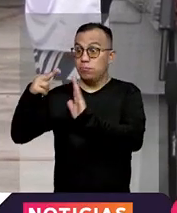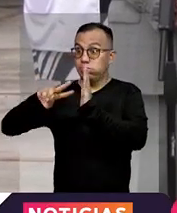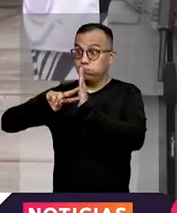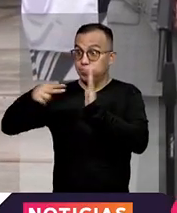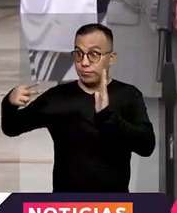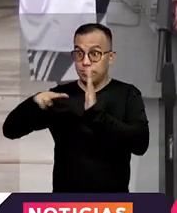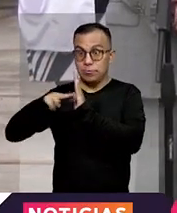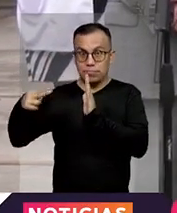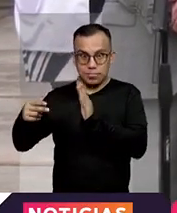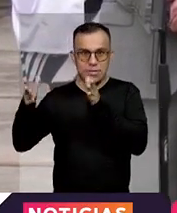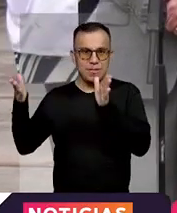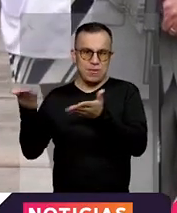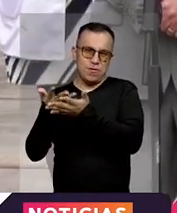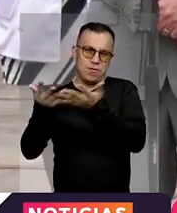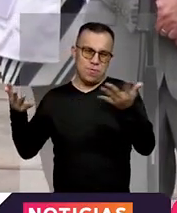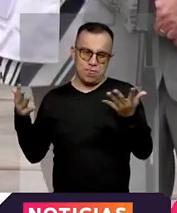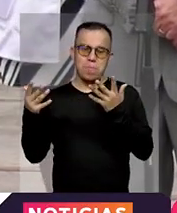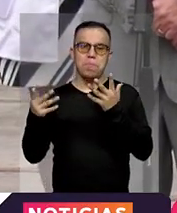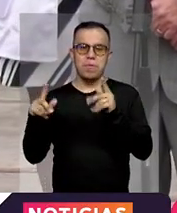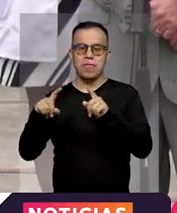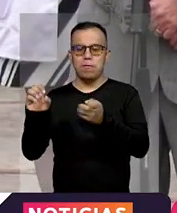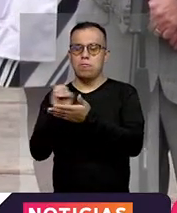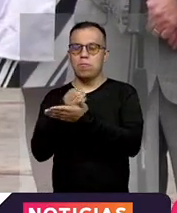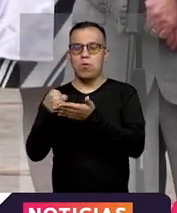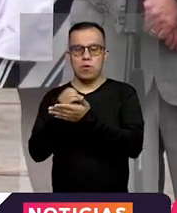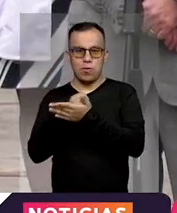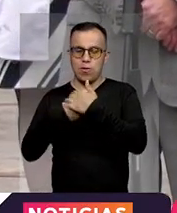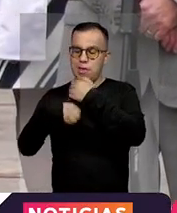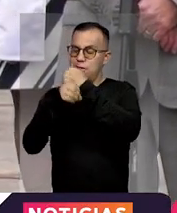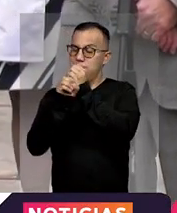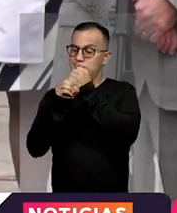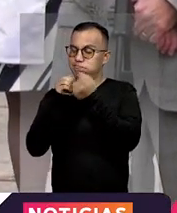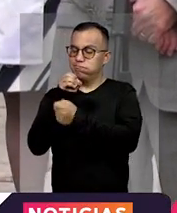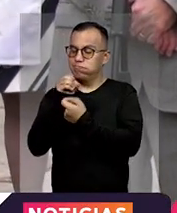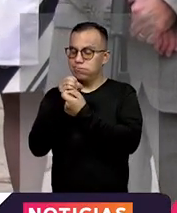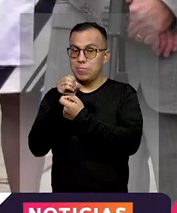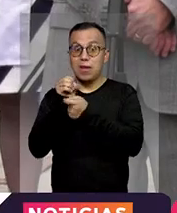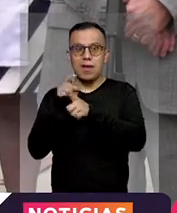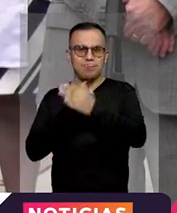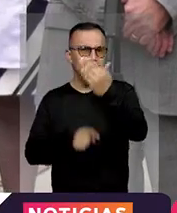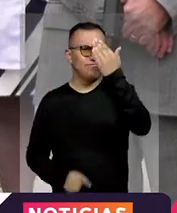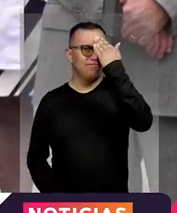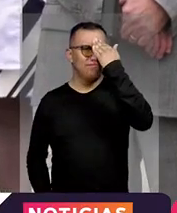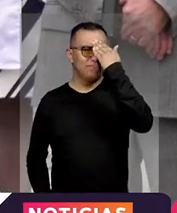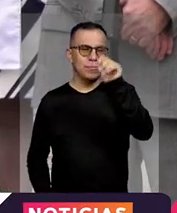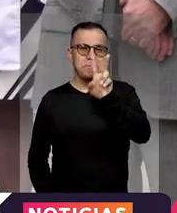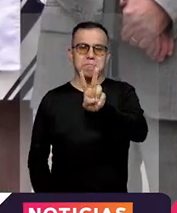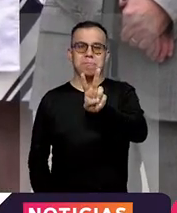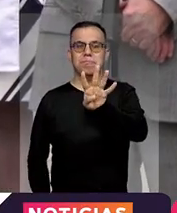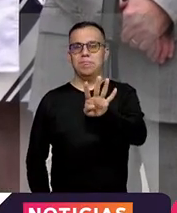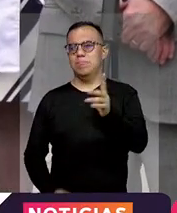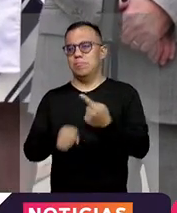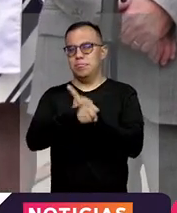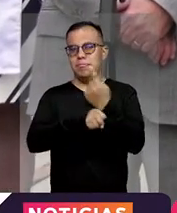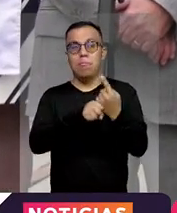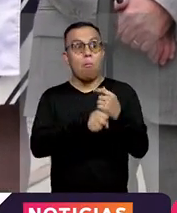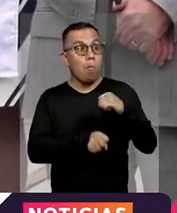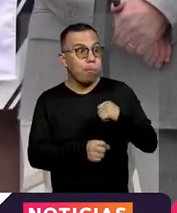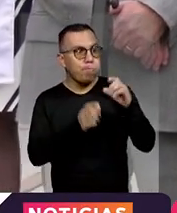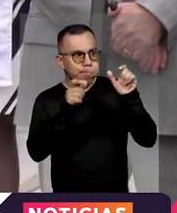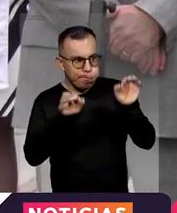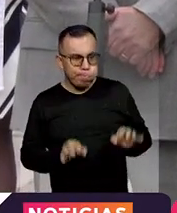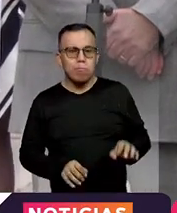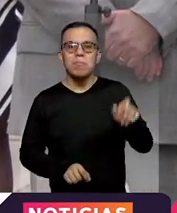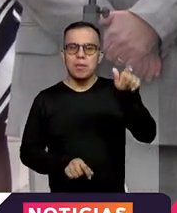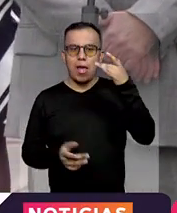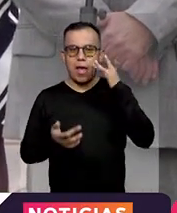aquí de biología molecular, nos permite saber en 24 horas, ¿qué tiene el paciente?